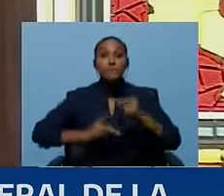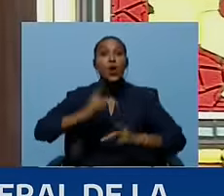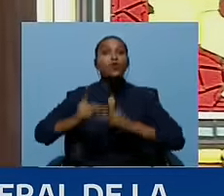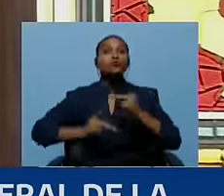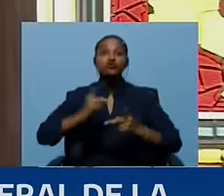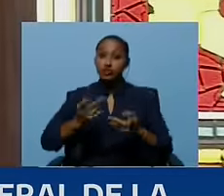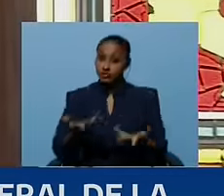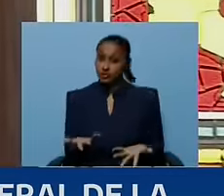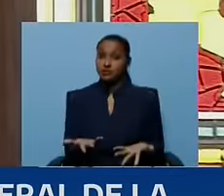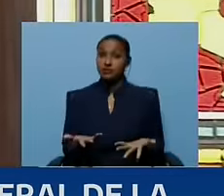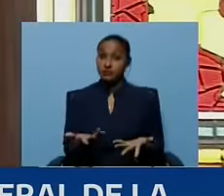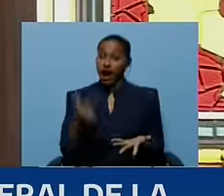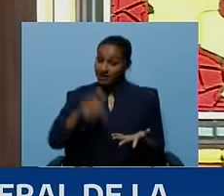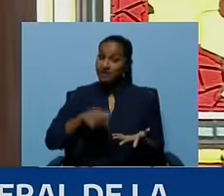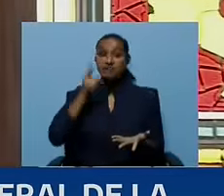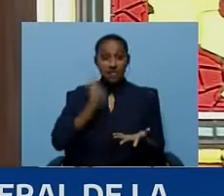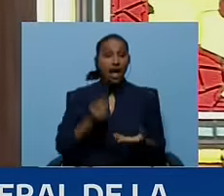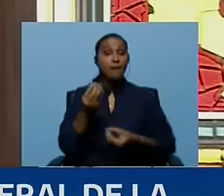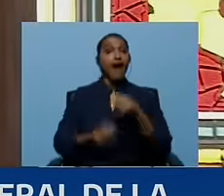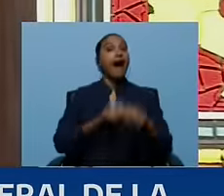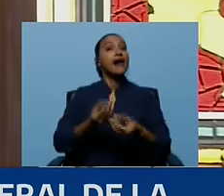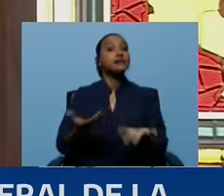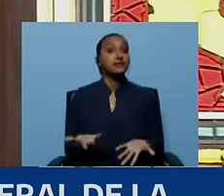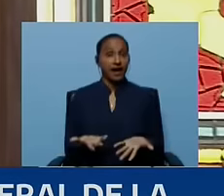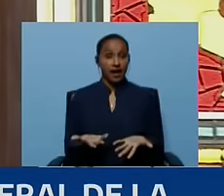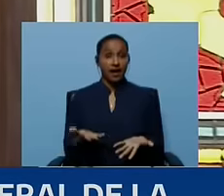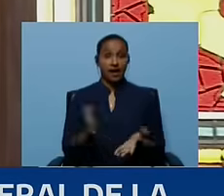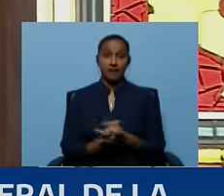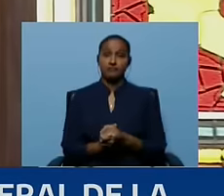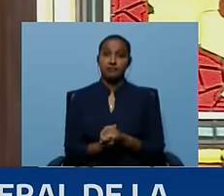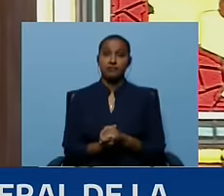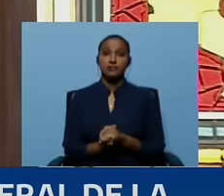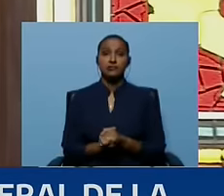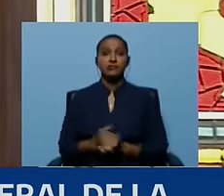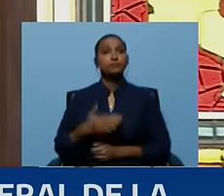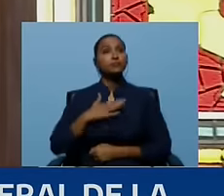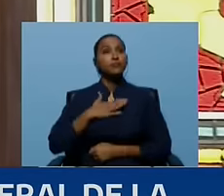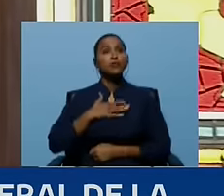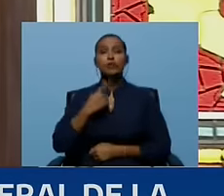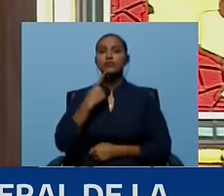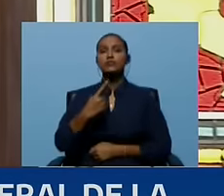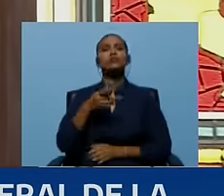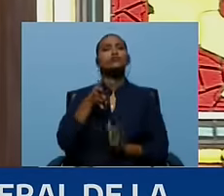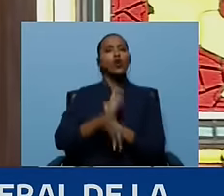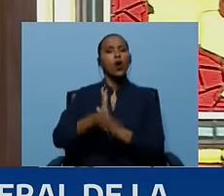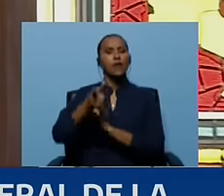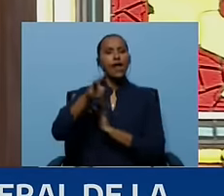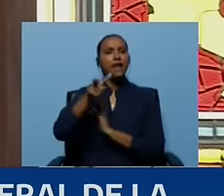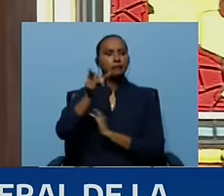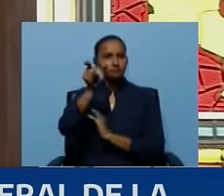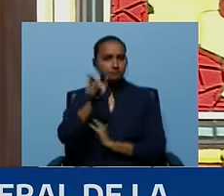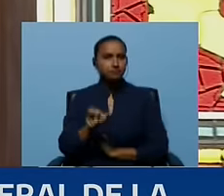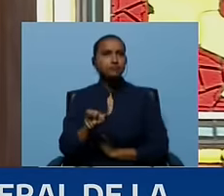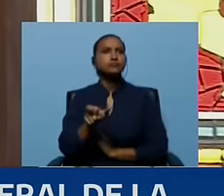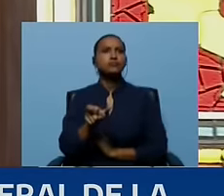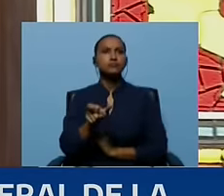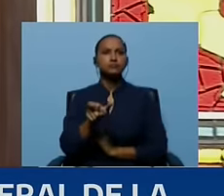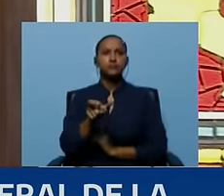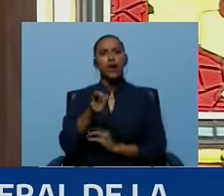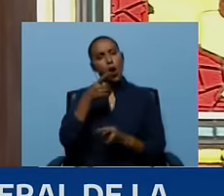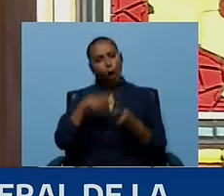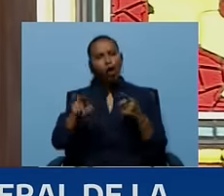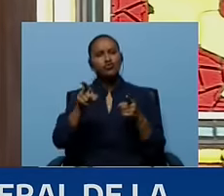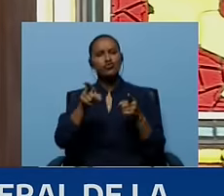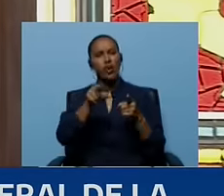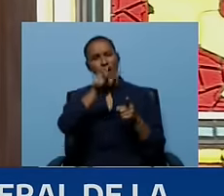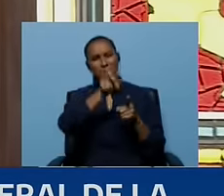como he invitado a mi amigo João Pedro Cedile, João Pedro, invito al MST